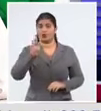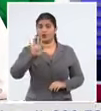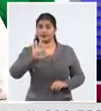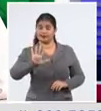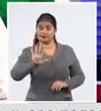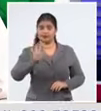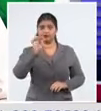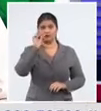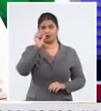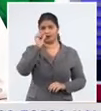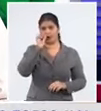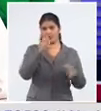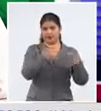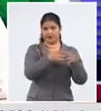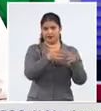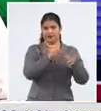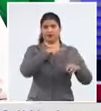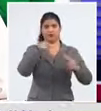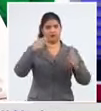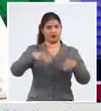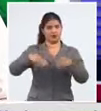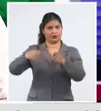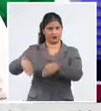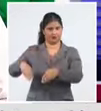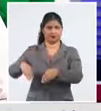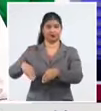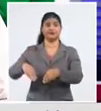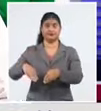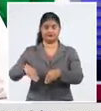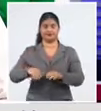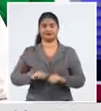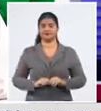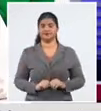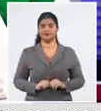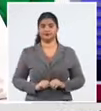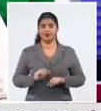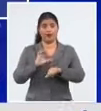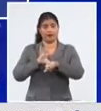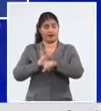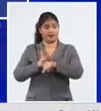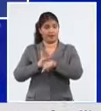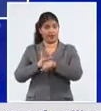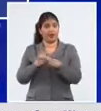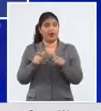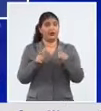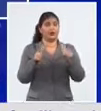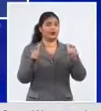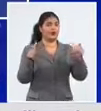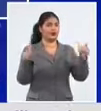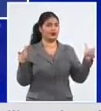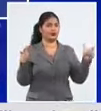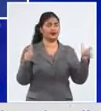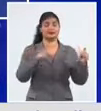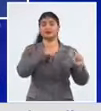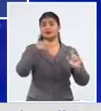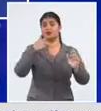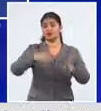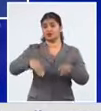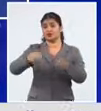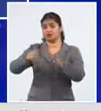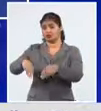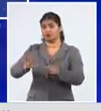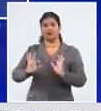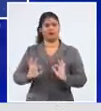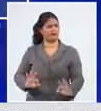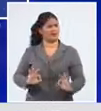el 57,6%, y las comorbilidades más frecuentes se siguen viendo, son las que también ya